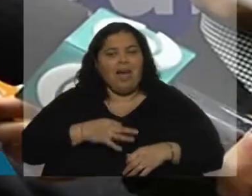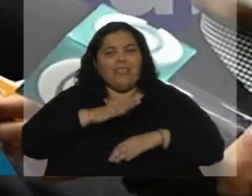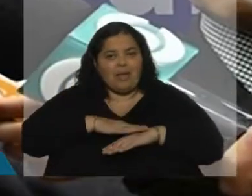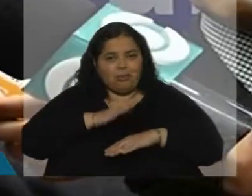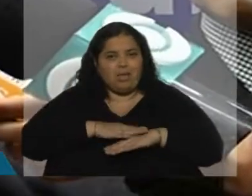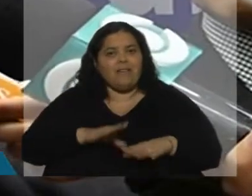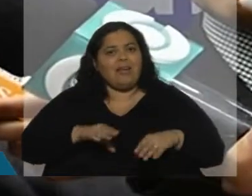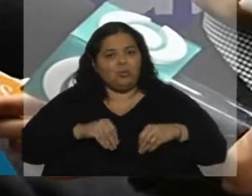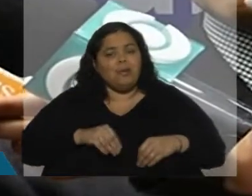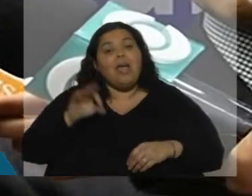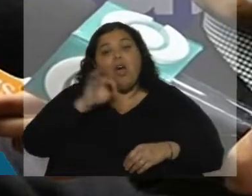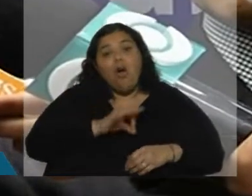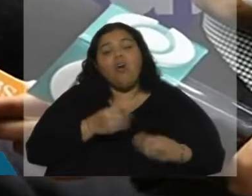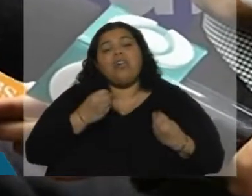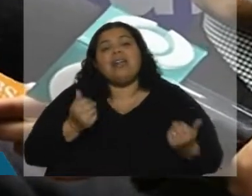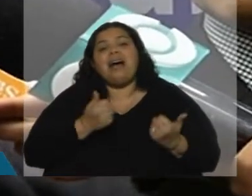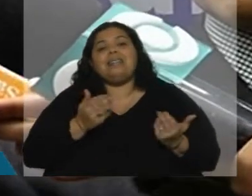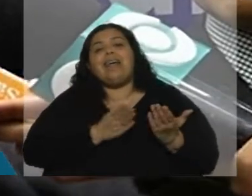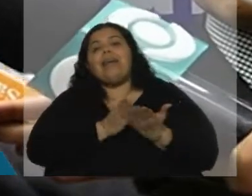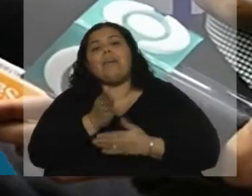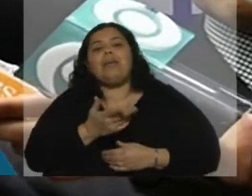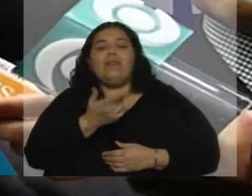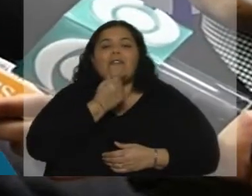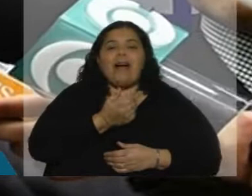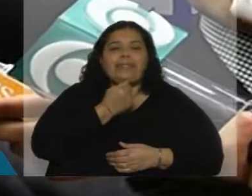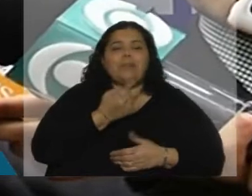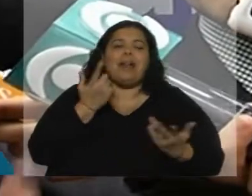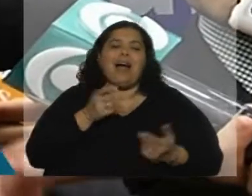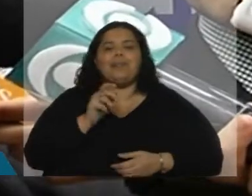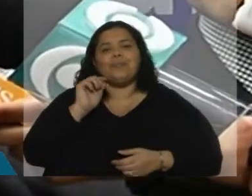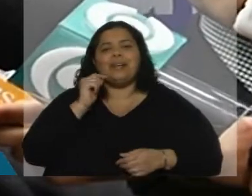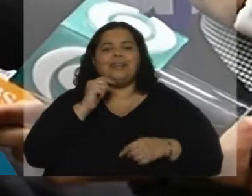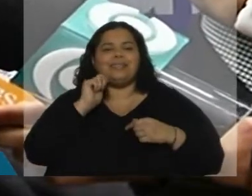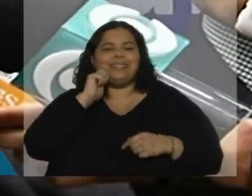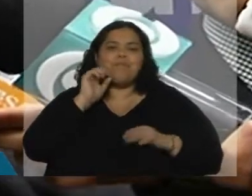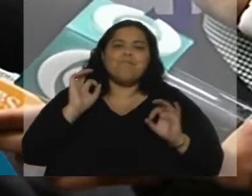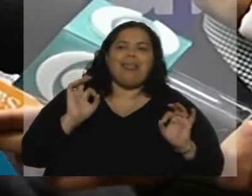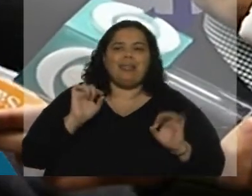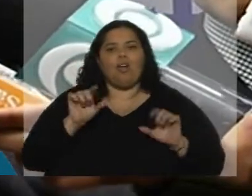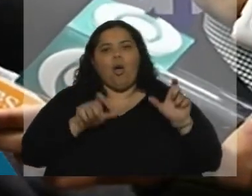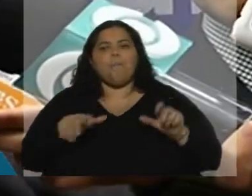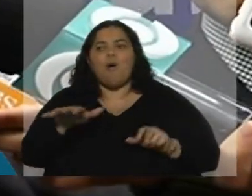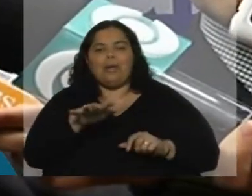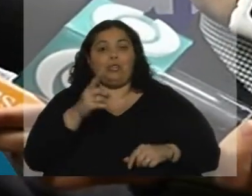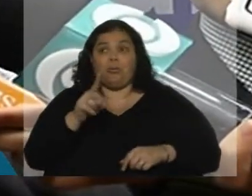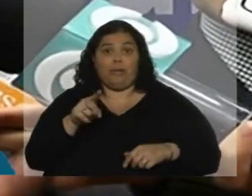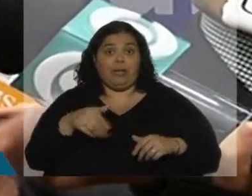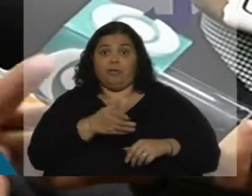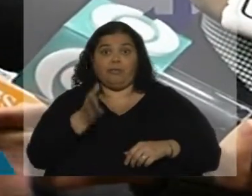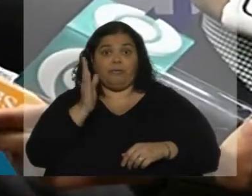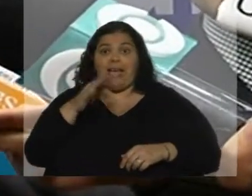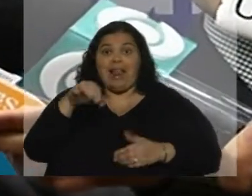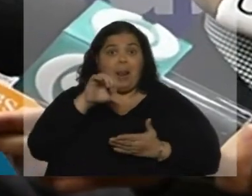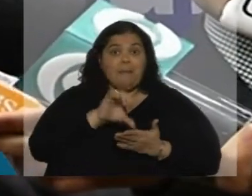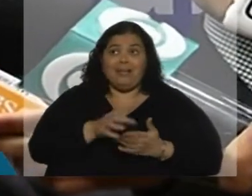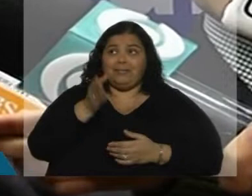o quienes recorren el camino fácil de caer simpáticos a la población y conducir el país a una zona de un